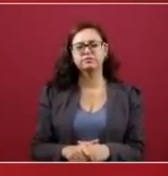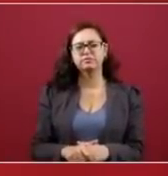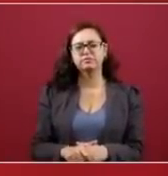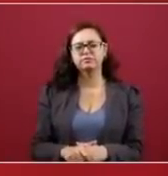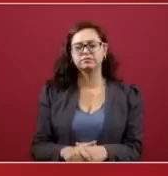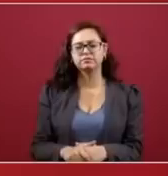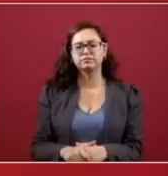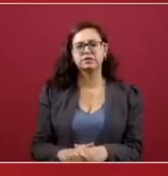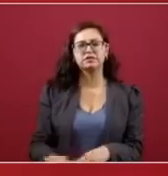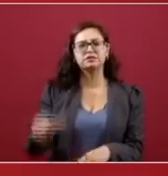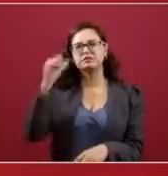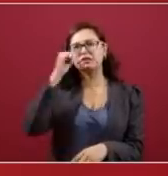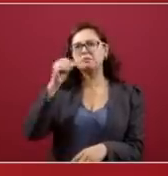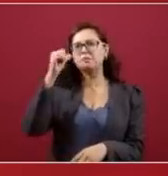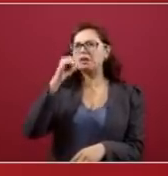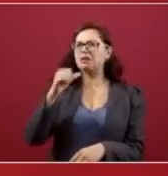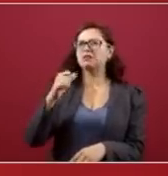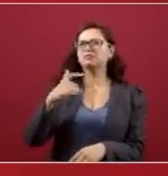estamos de acuerdo